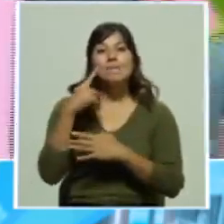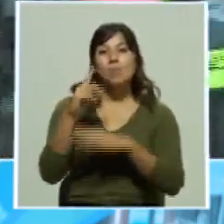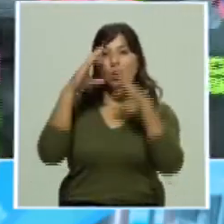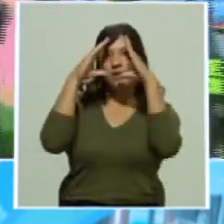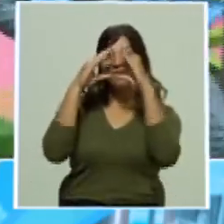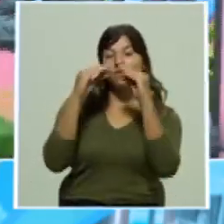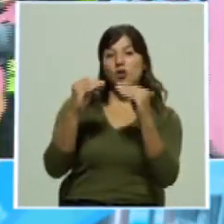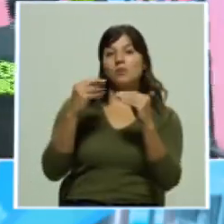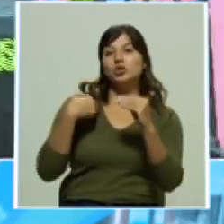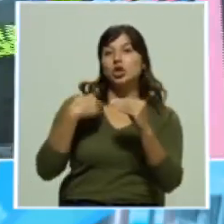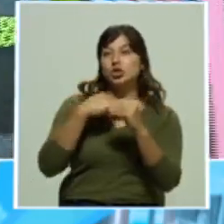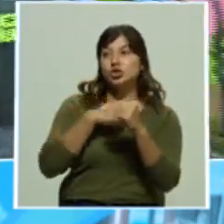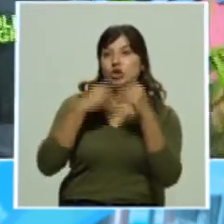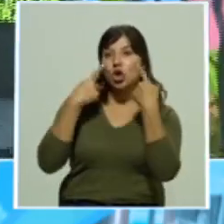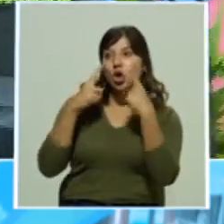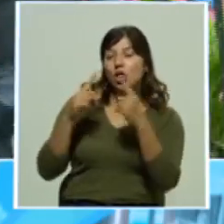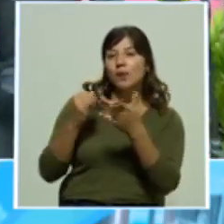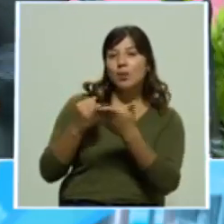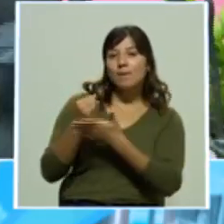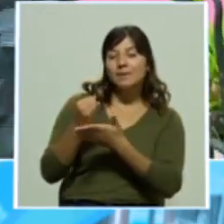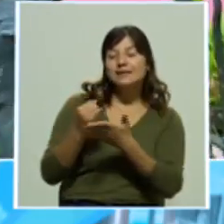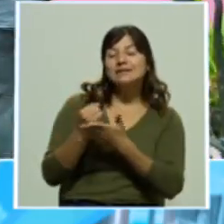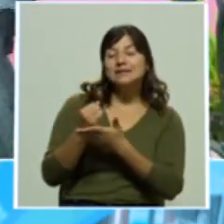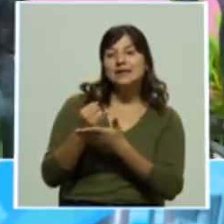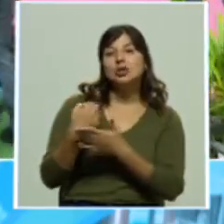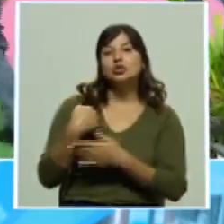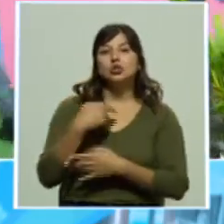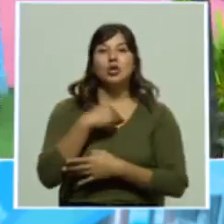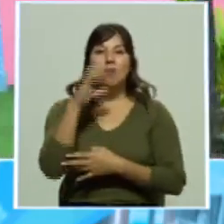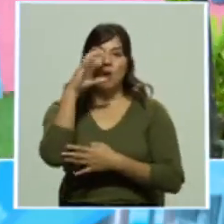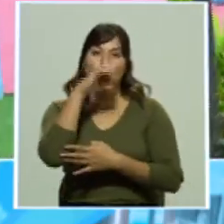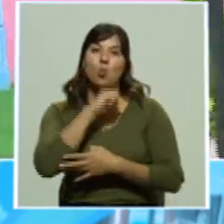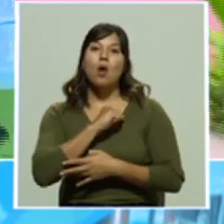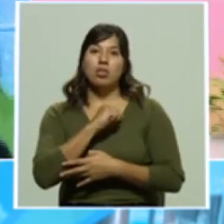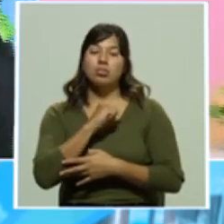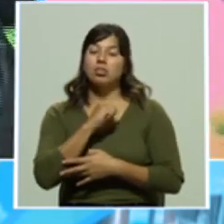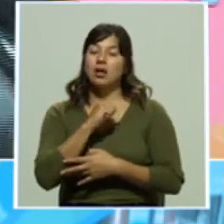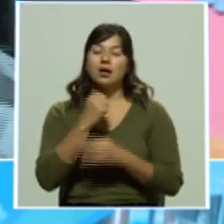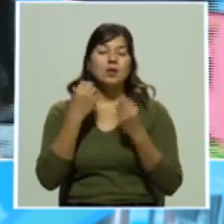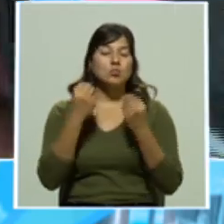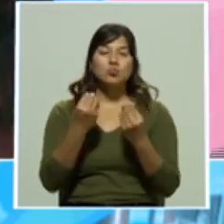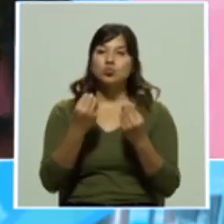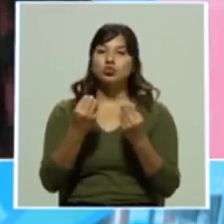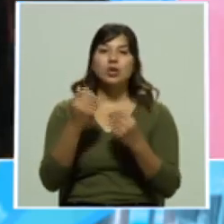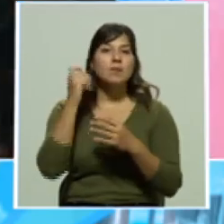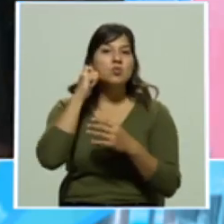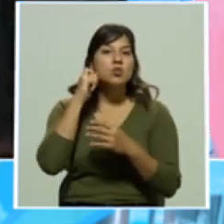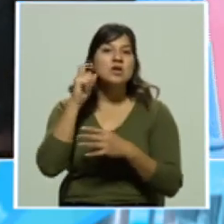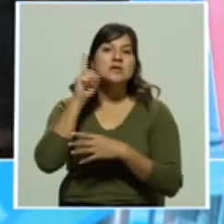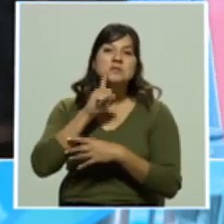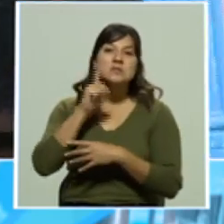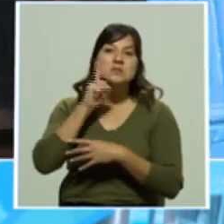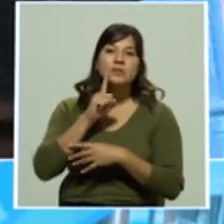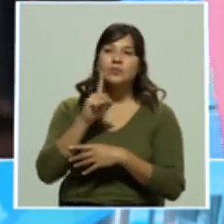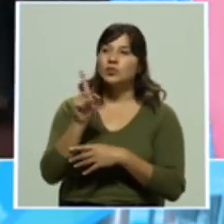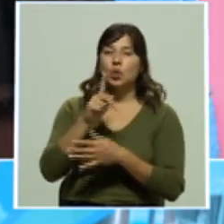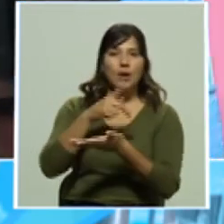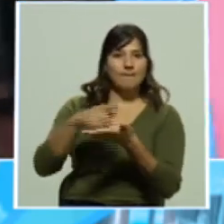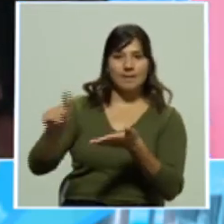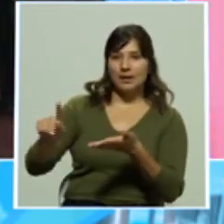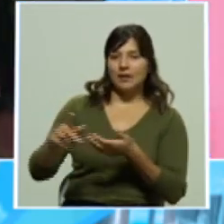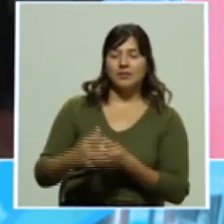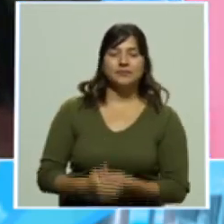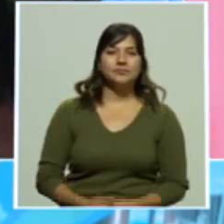lograron determinar durante la investigación, se acredita de que el engaño era bastante alto y que no recibían tal remuneración. Alonso, estas